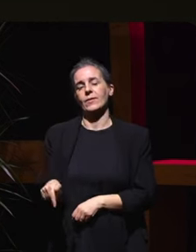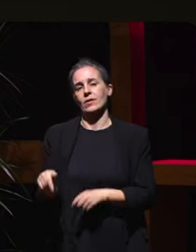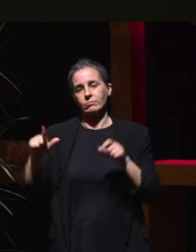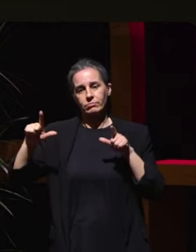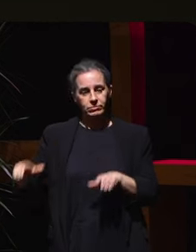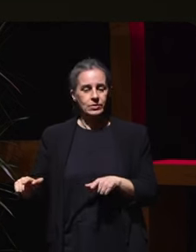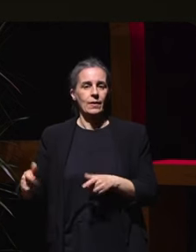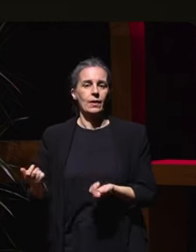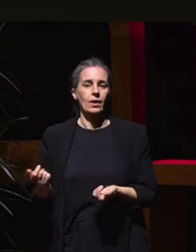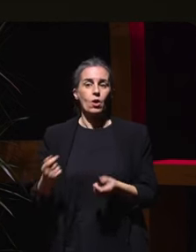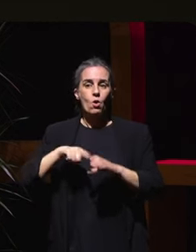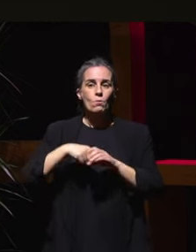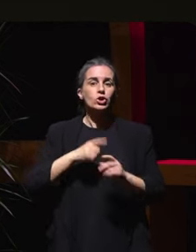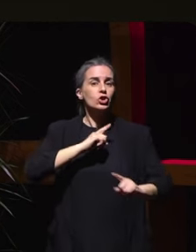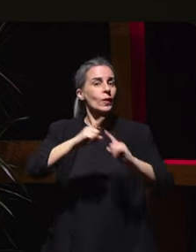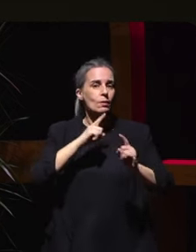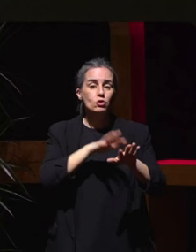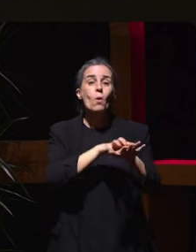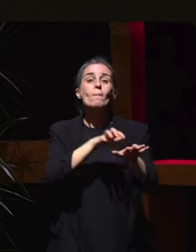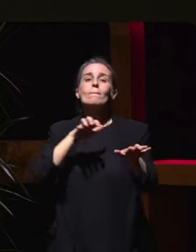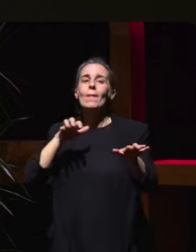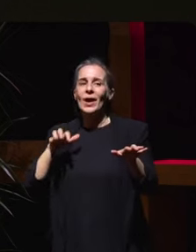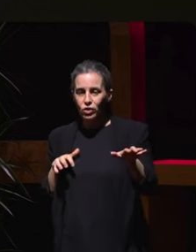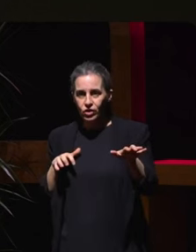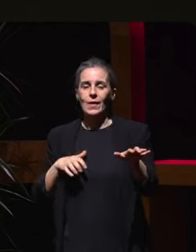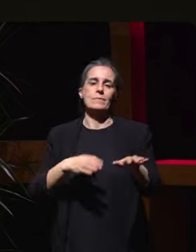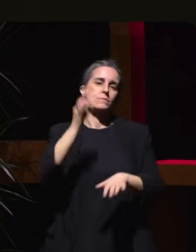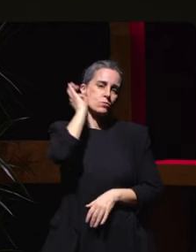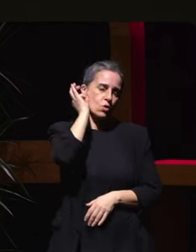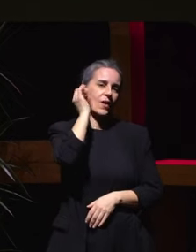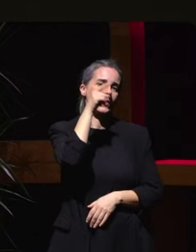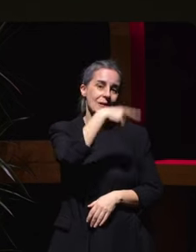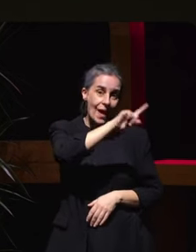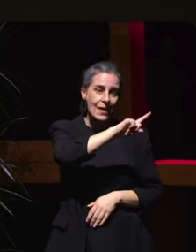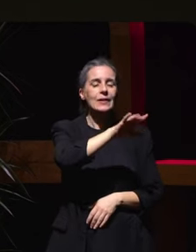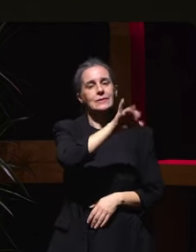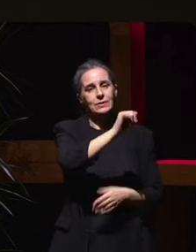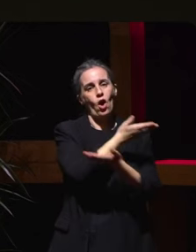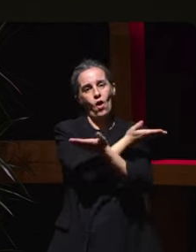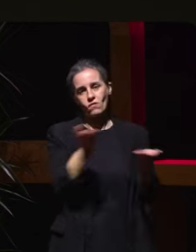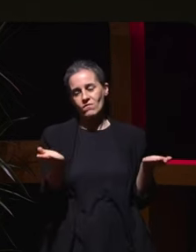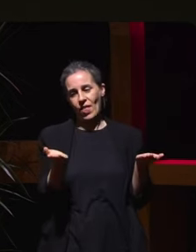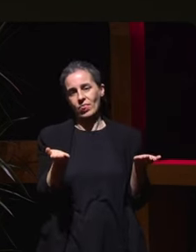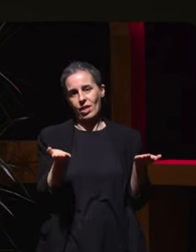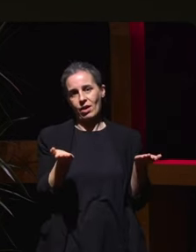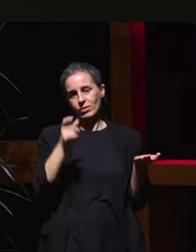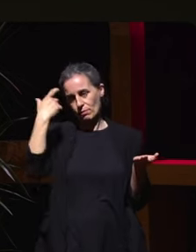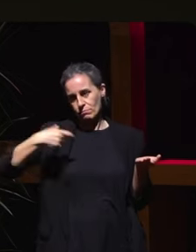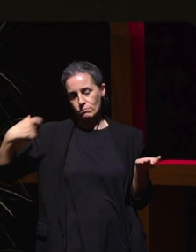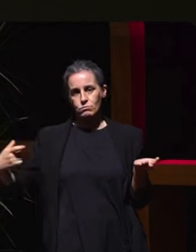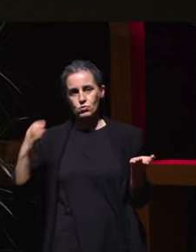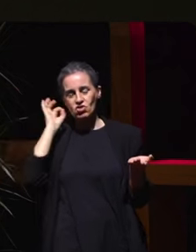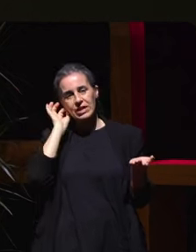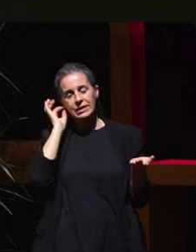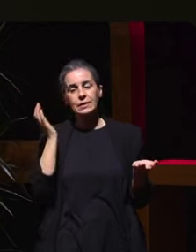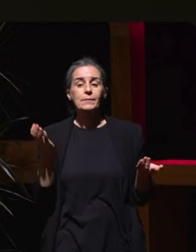la mayoría, no voy a hablar de política, hablo de otros sectores, son mujeres y ellas sí confían en ti. Entonces, ¿cómo cambiamos